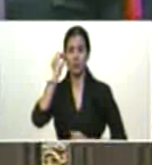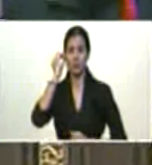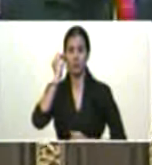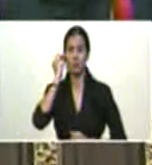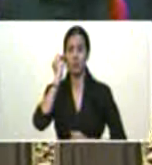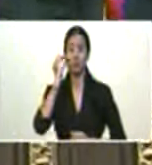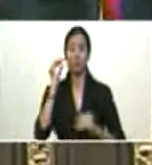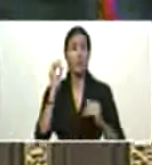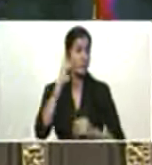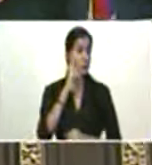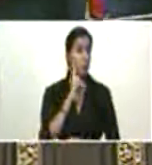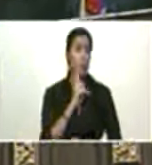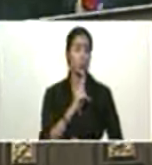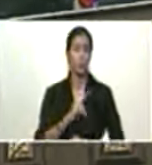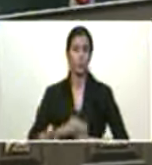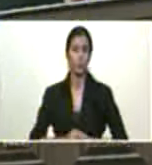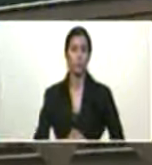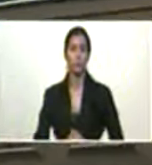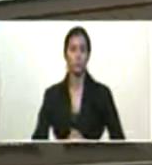Simón Bolívar.